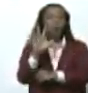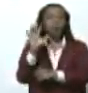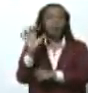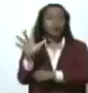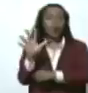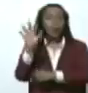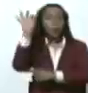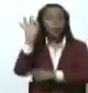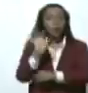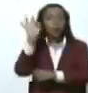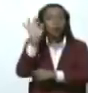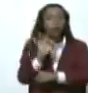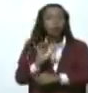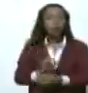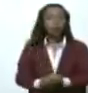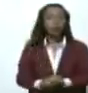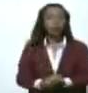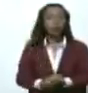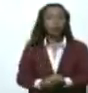49.55%.